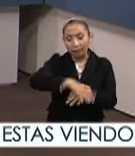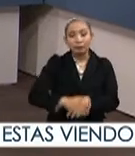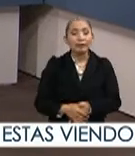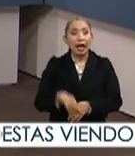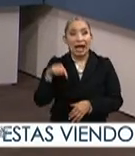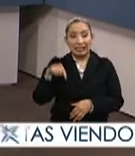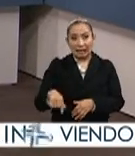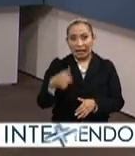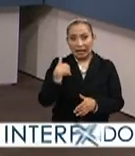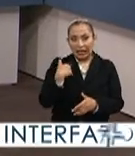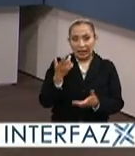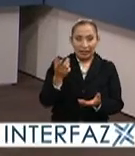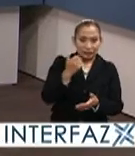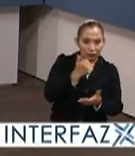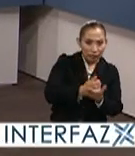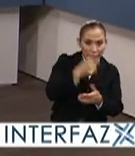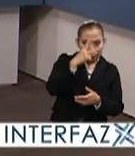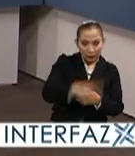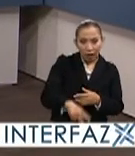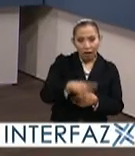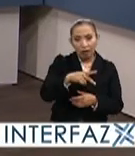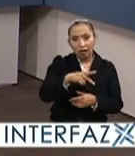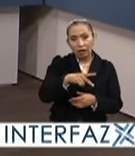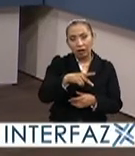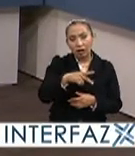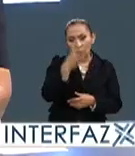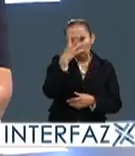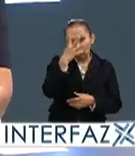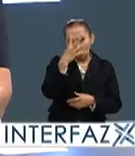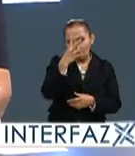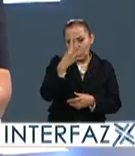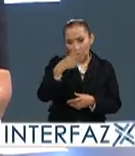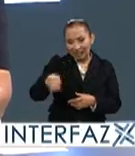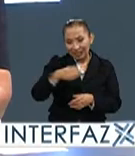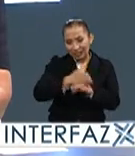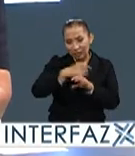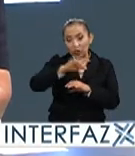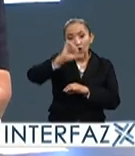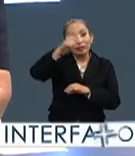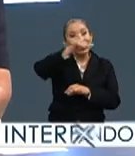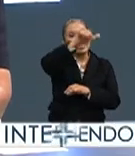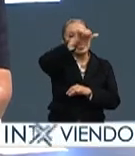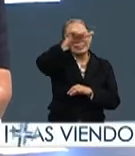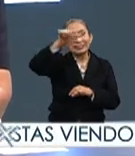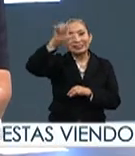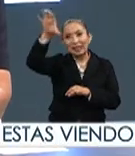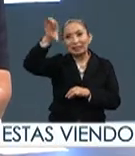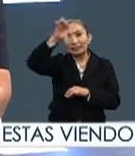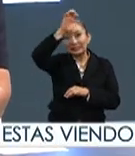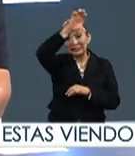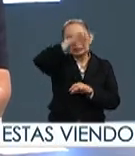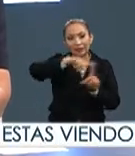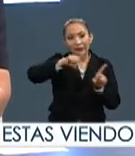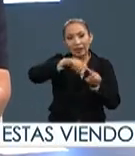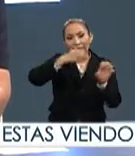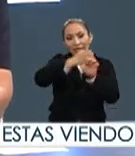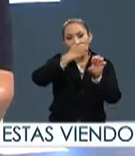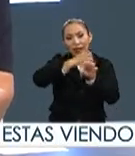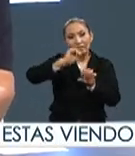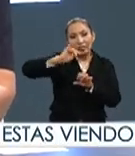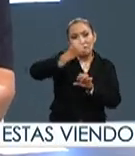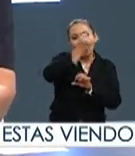zona metropolitana tenemos 4. Y en las otras 16 están